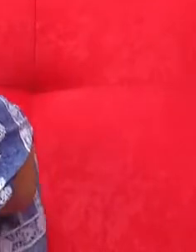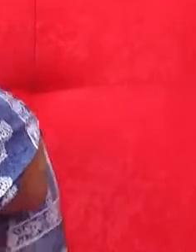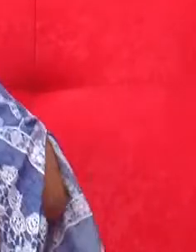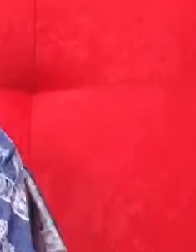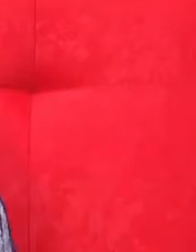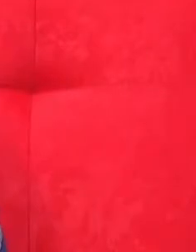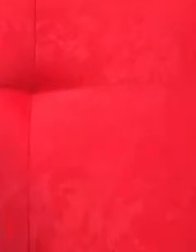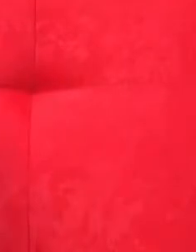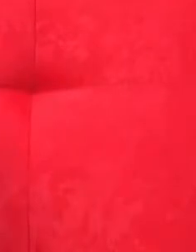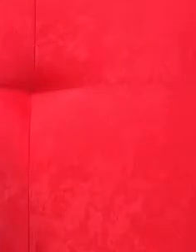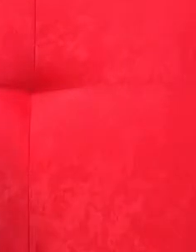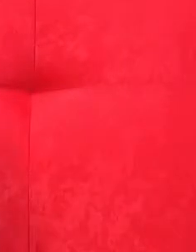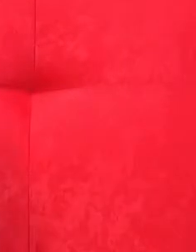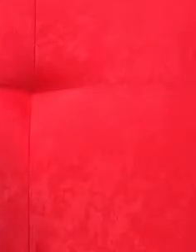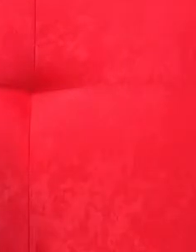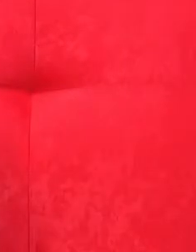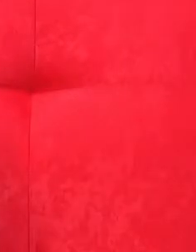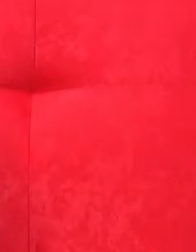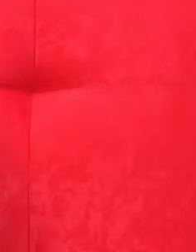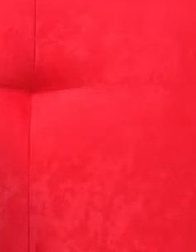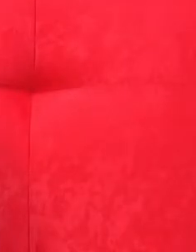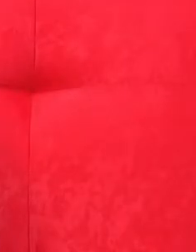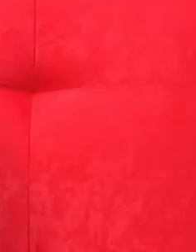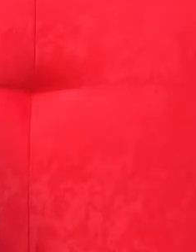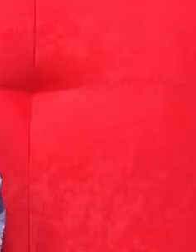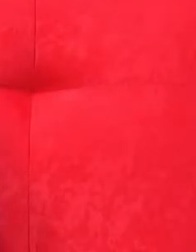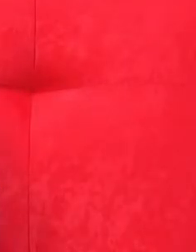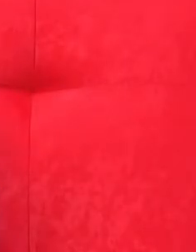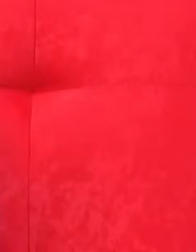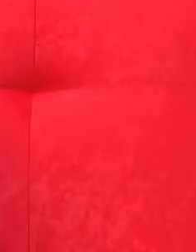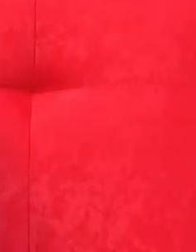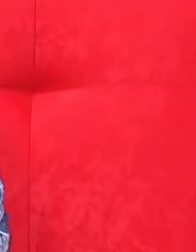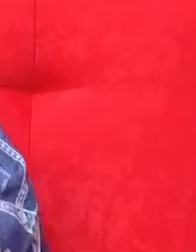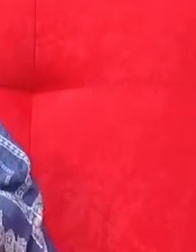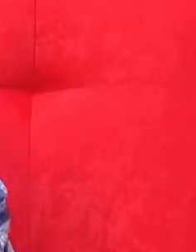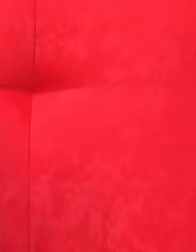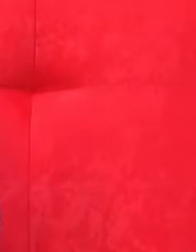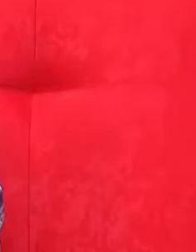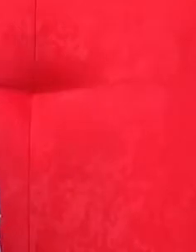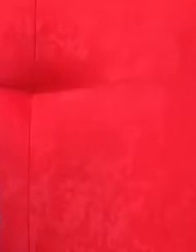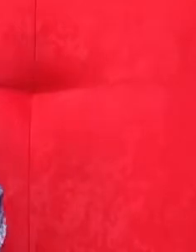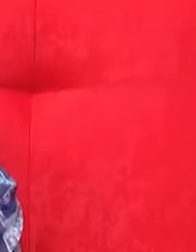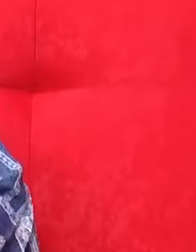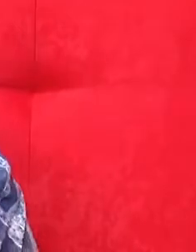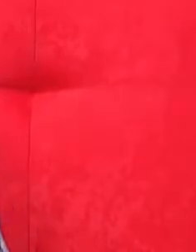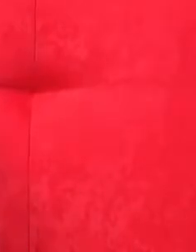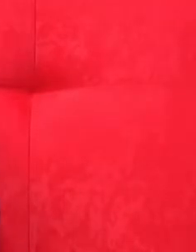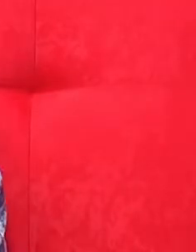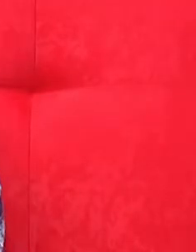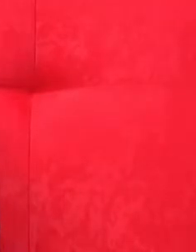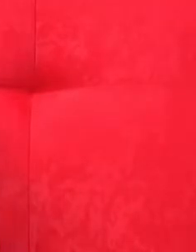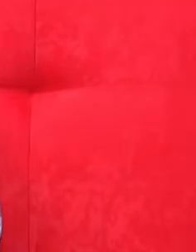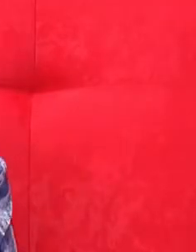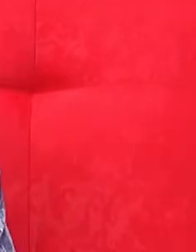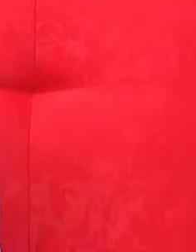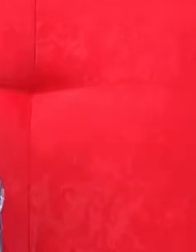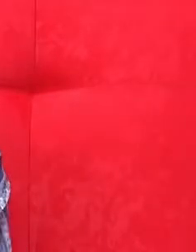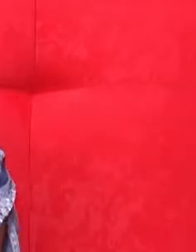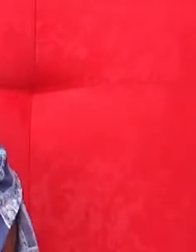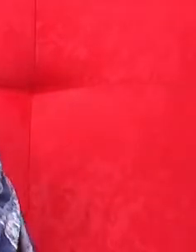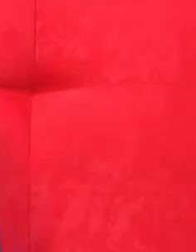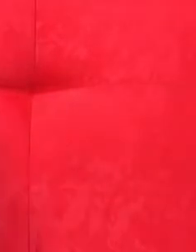vuelto cultura en Barranca Bermeja, como es la actividad física, ir al gimnasio, invertirle tiempo a nuestro cuerpo, estar